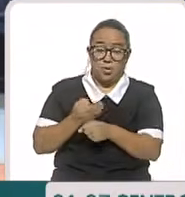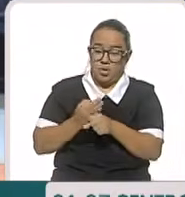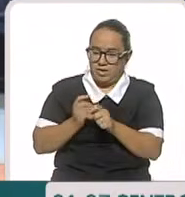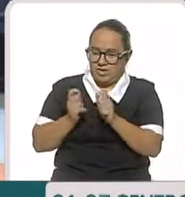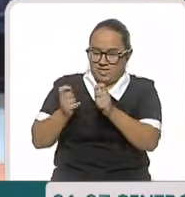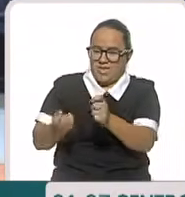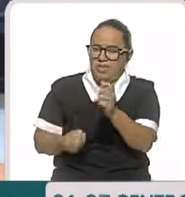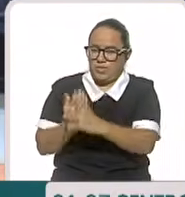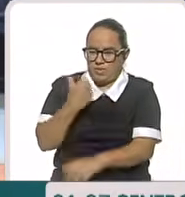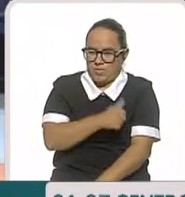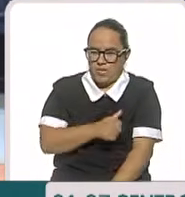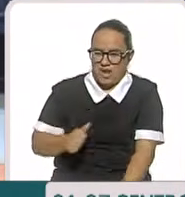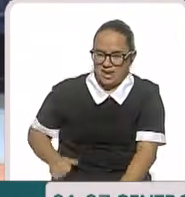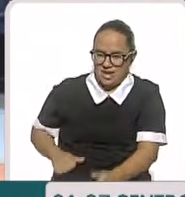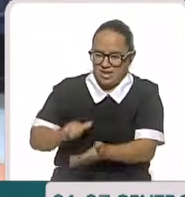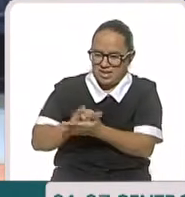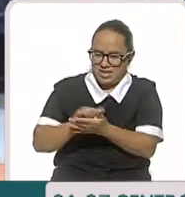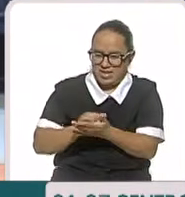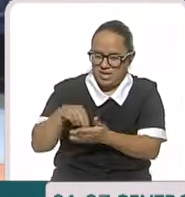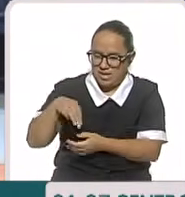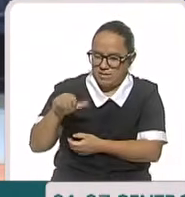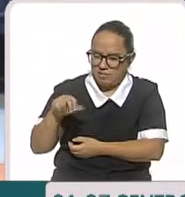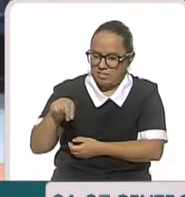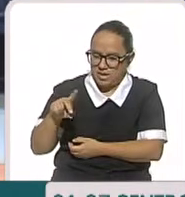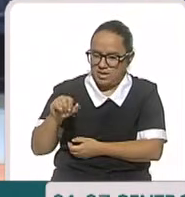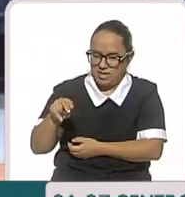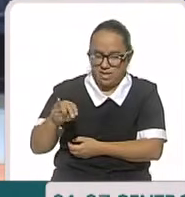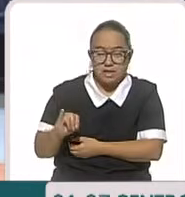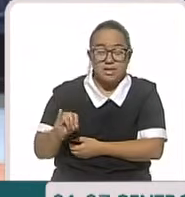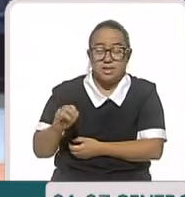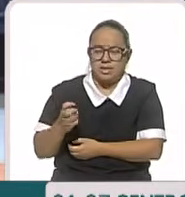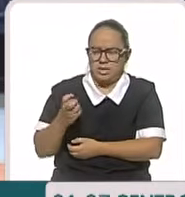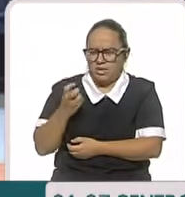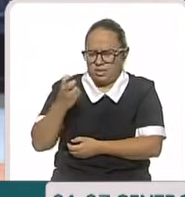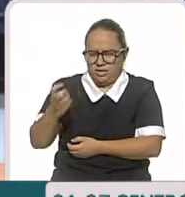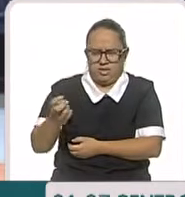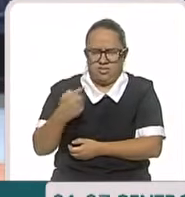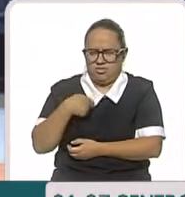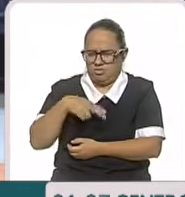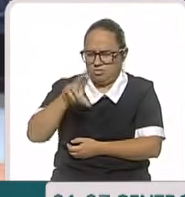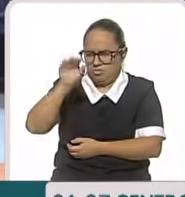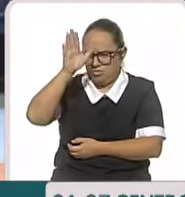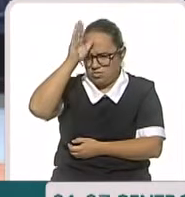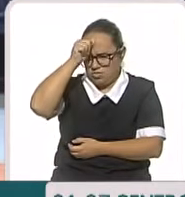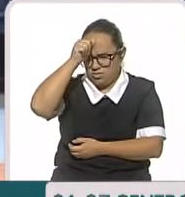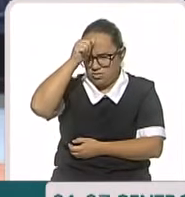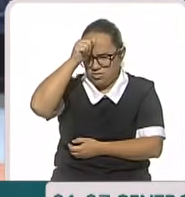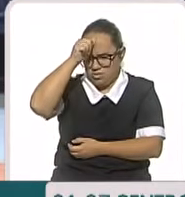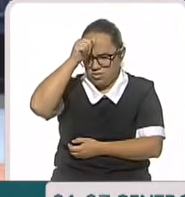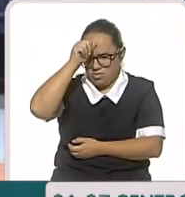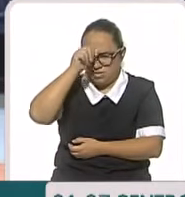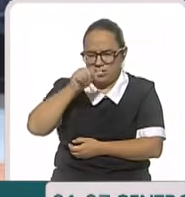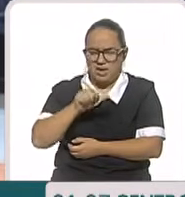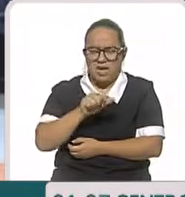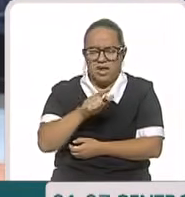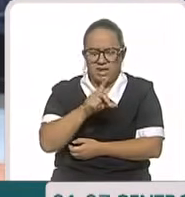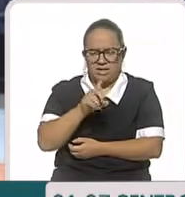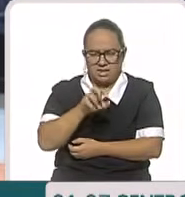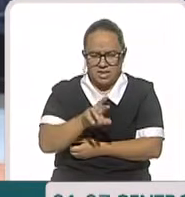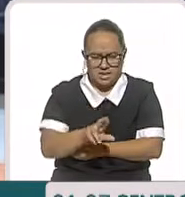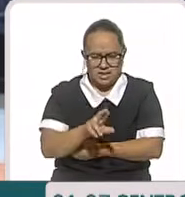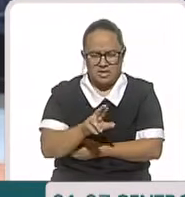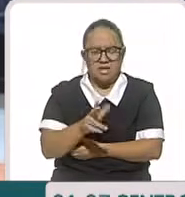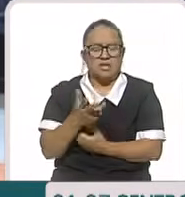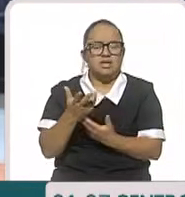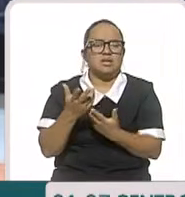al cargo y pues ya está reaccionando también como parte de manera conjunta junto con Bernie Sanders y Alexandra